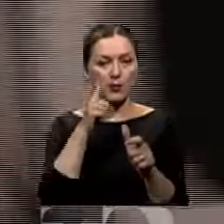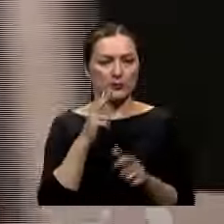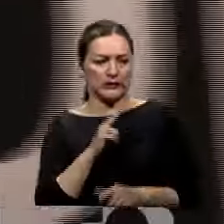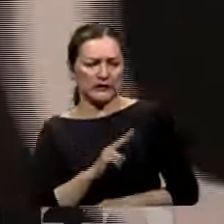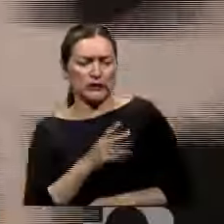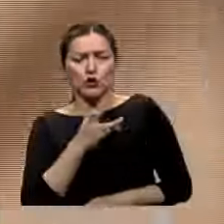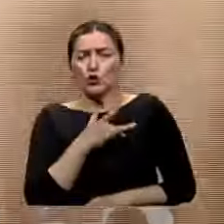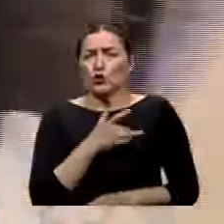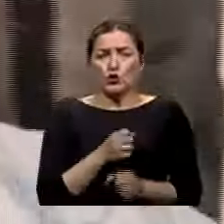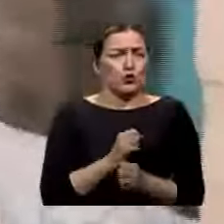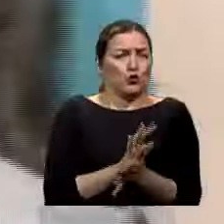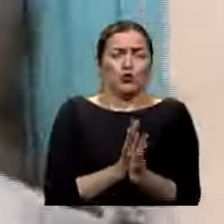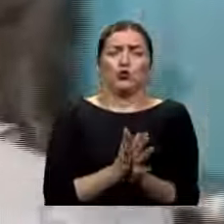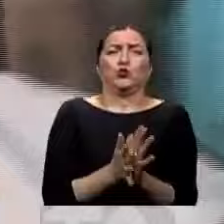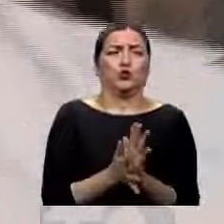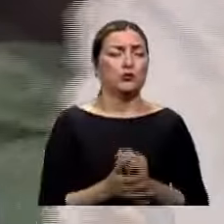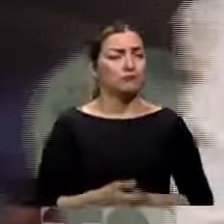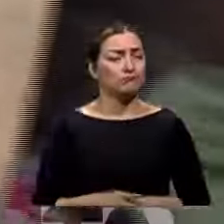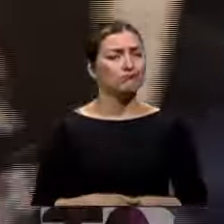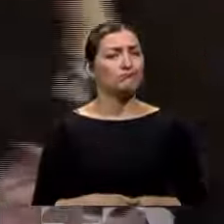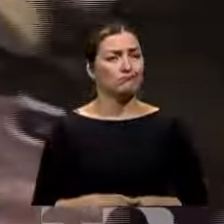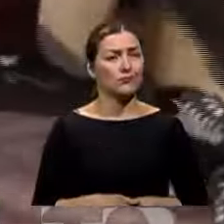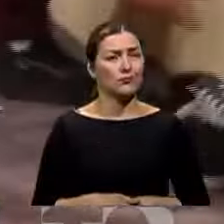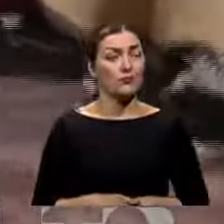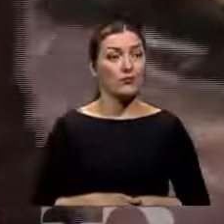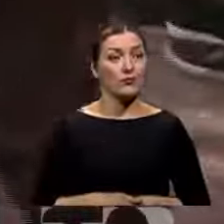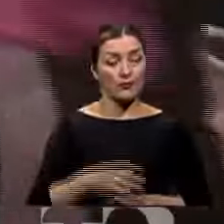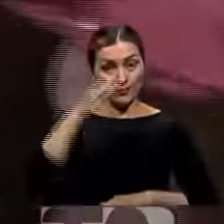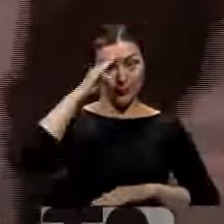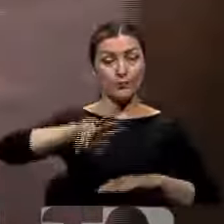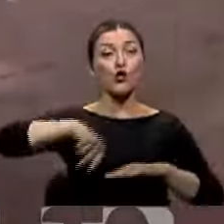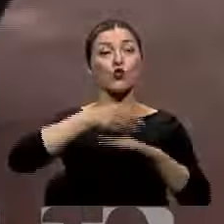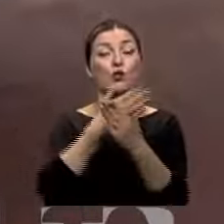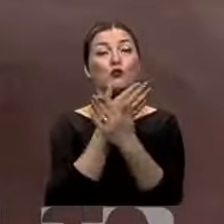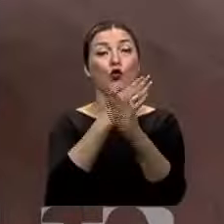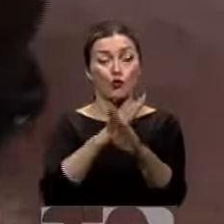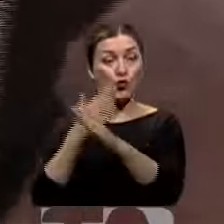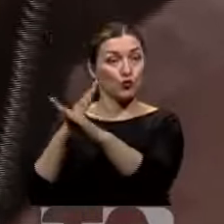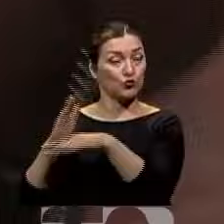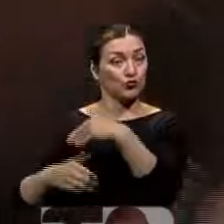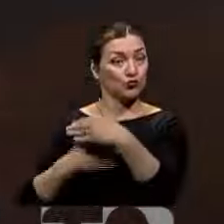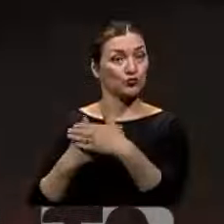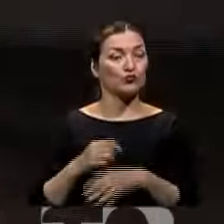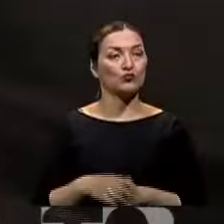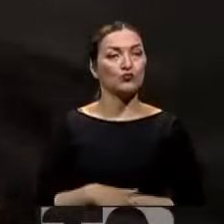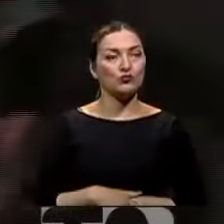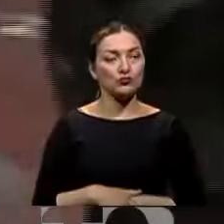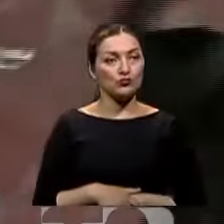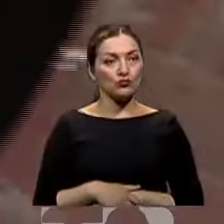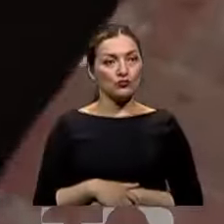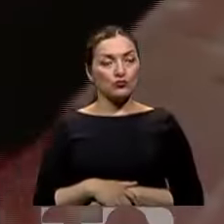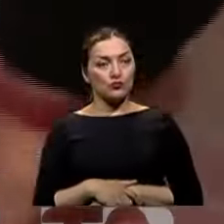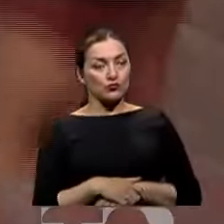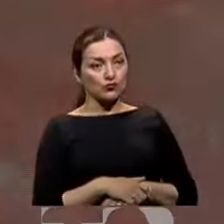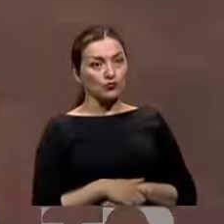inseguridad en la ciudadanía, pero la policía con los efectivos y el eje preventivo, pues nosotros pues